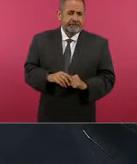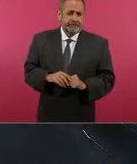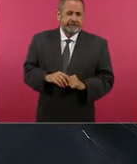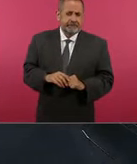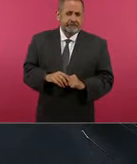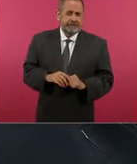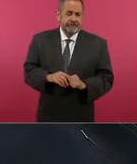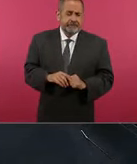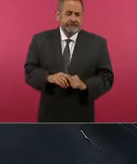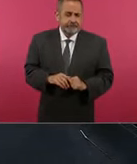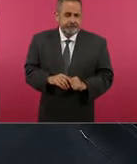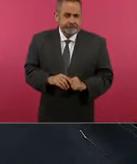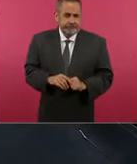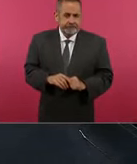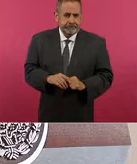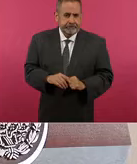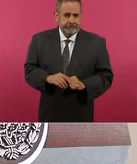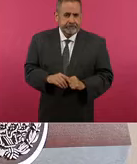los